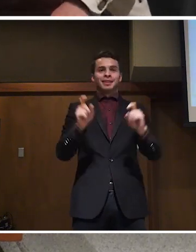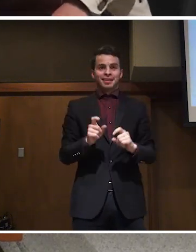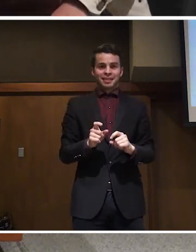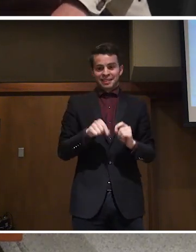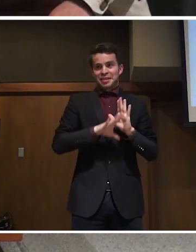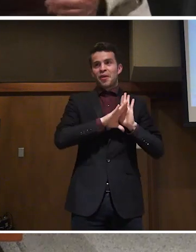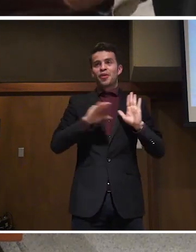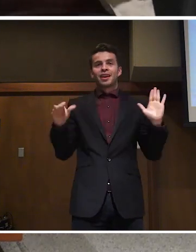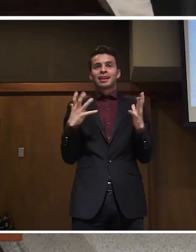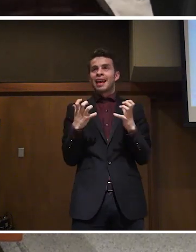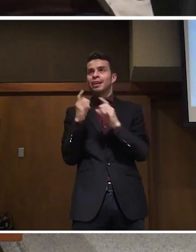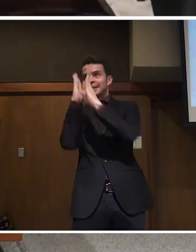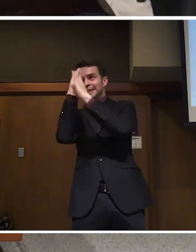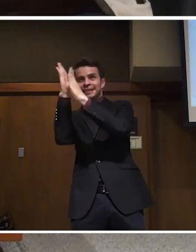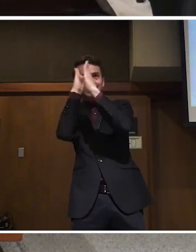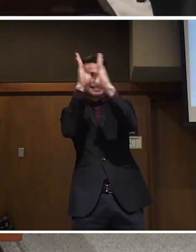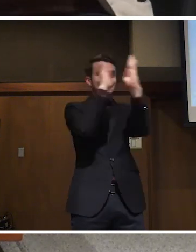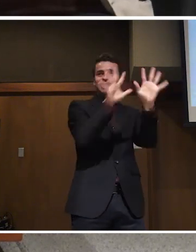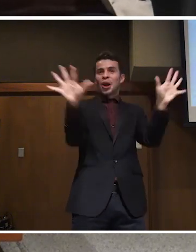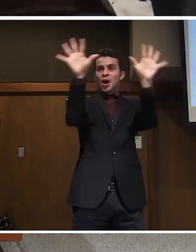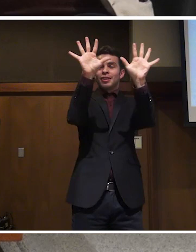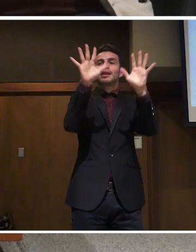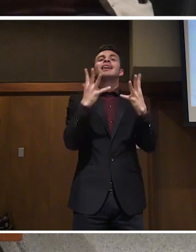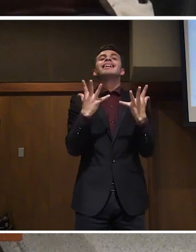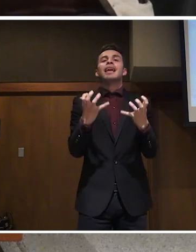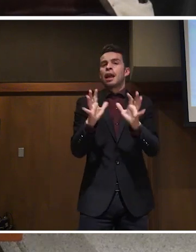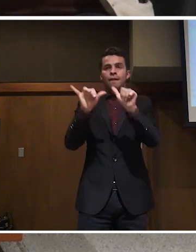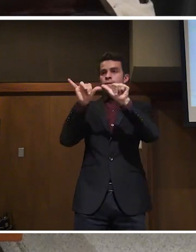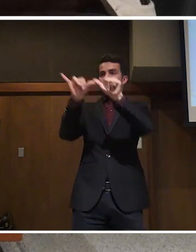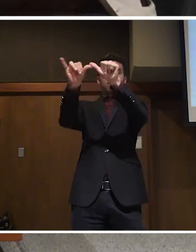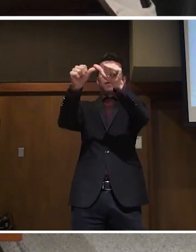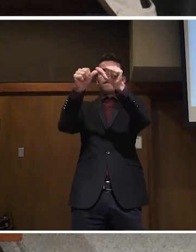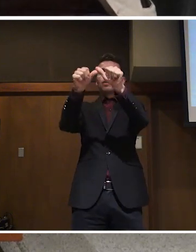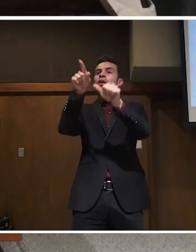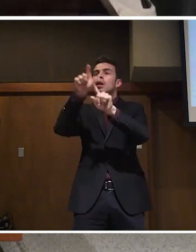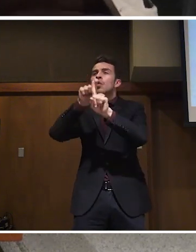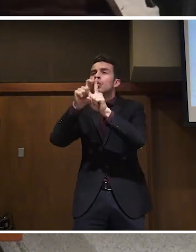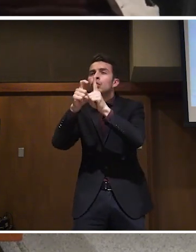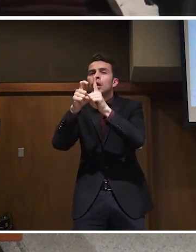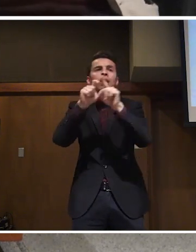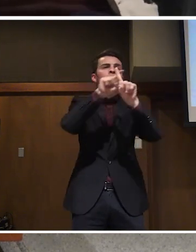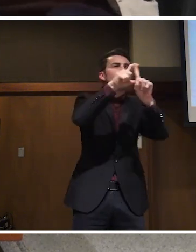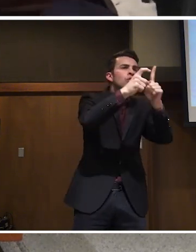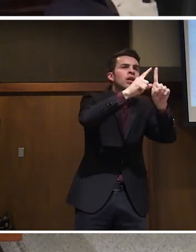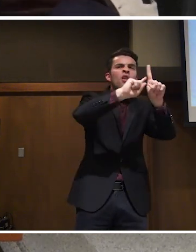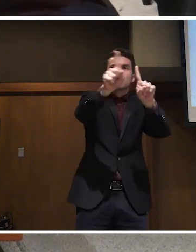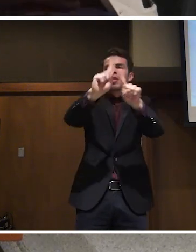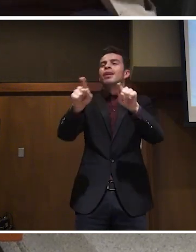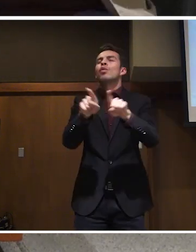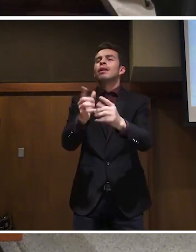Luis Ángel Arango, es preservar esa riqueza cultural Y esa riqueza cultural incluye